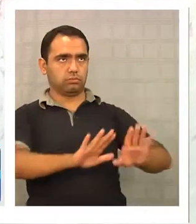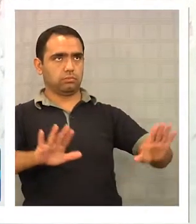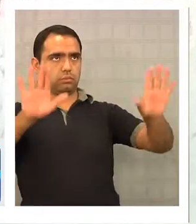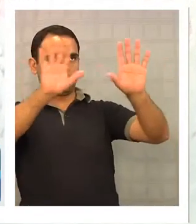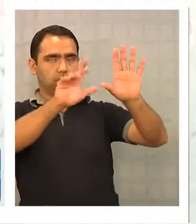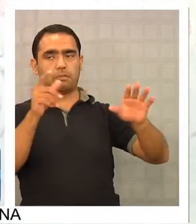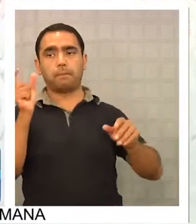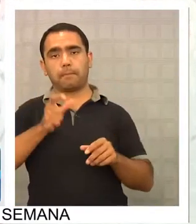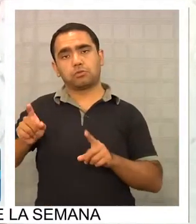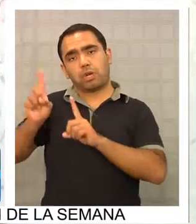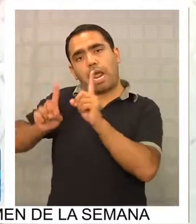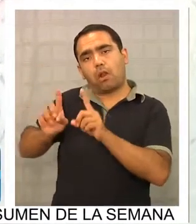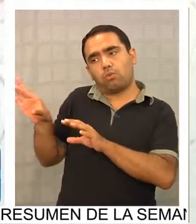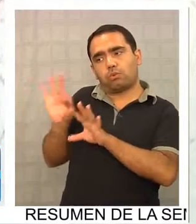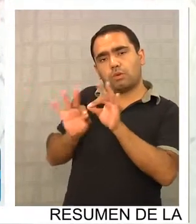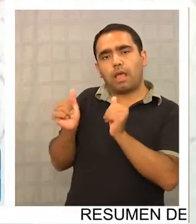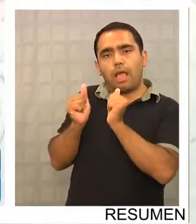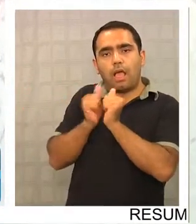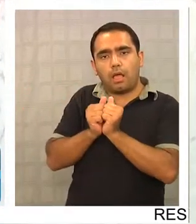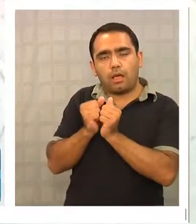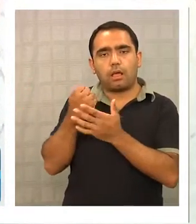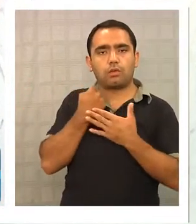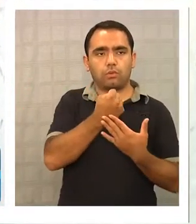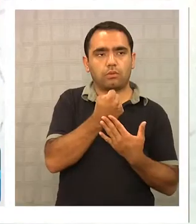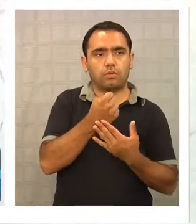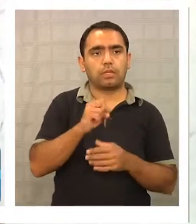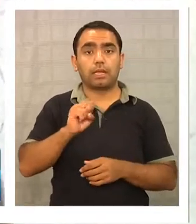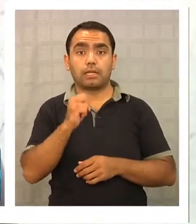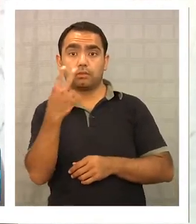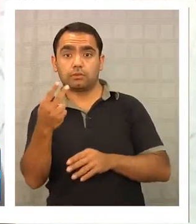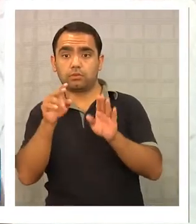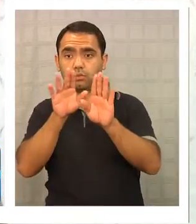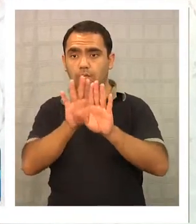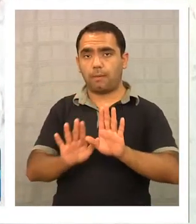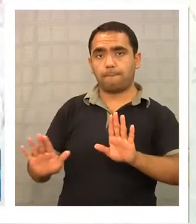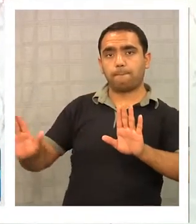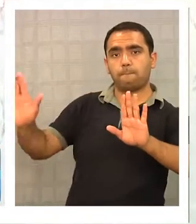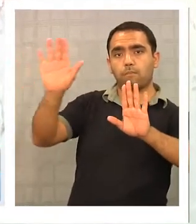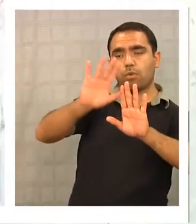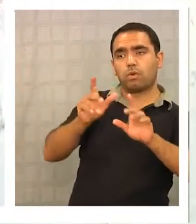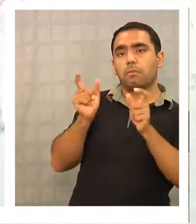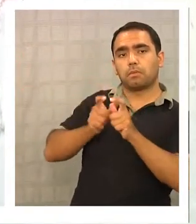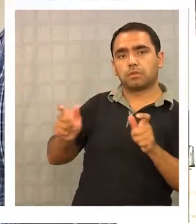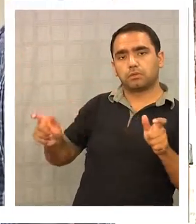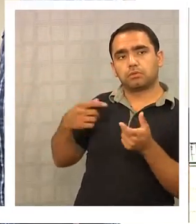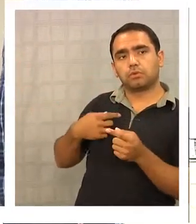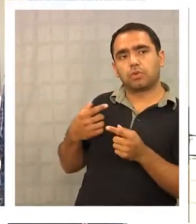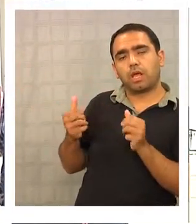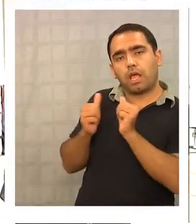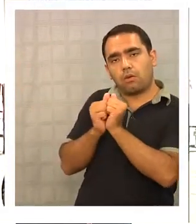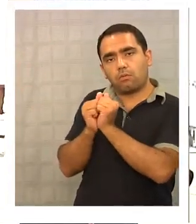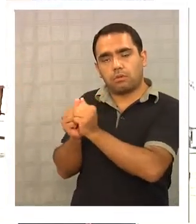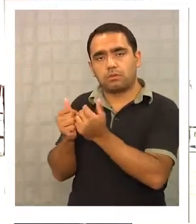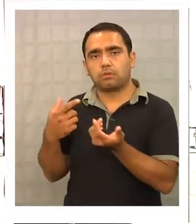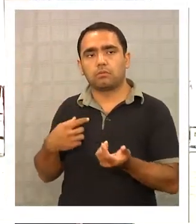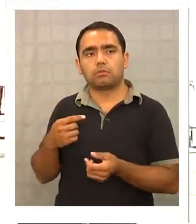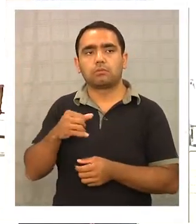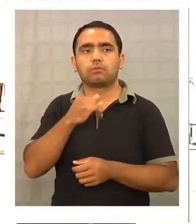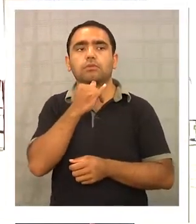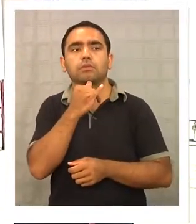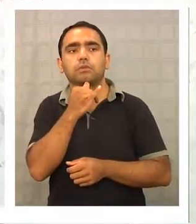de quienes quieran acompañarlo a pintar. Va a participar, va a haber dos partes del proyecto, uno es que hago un muro